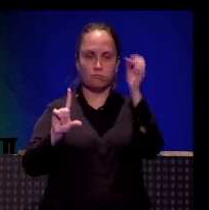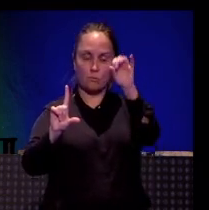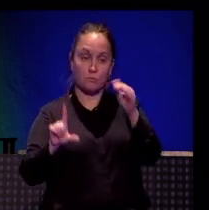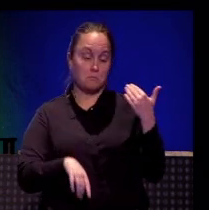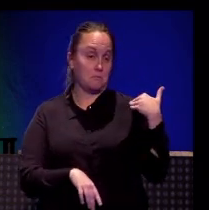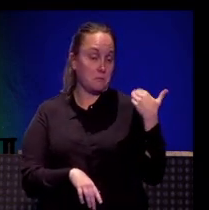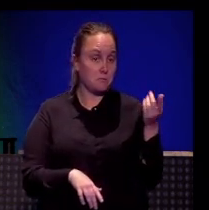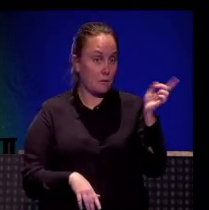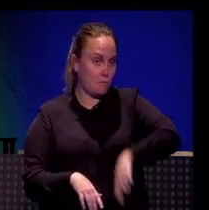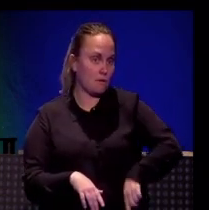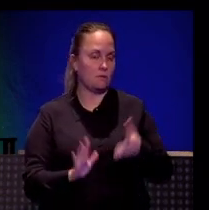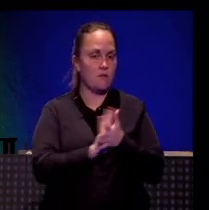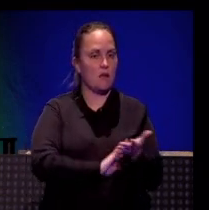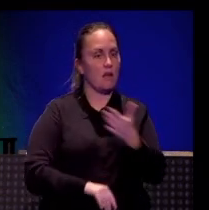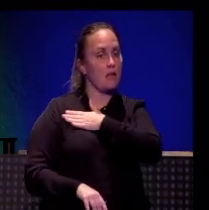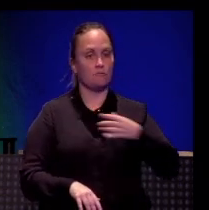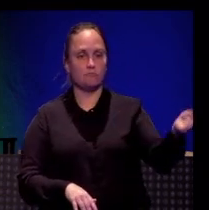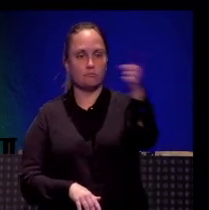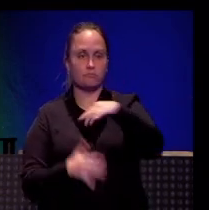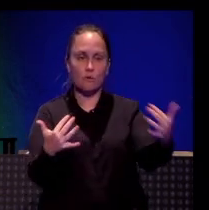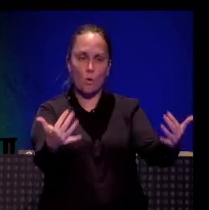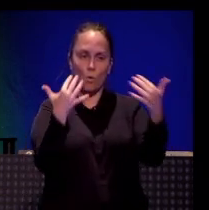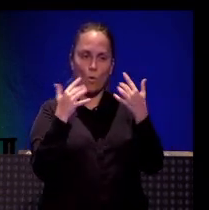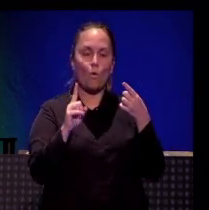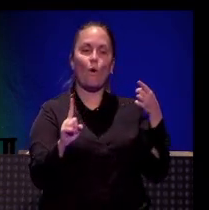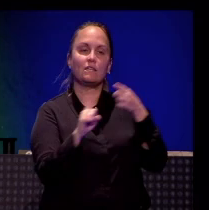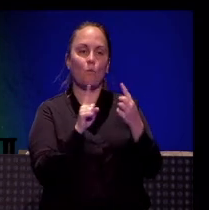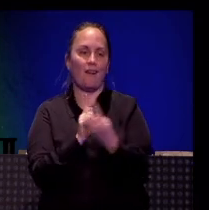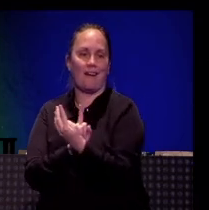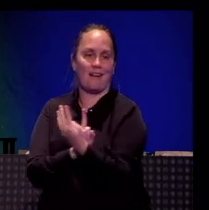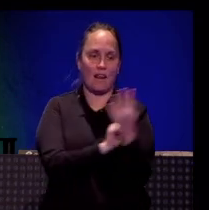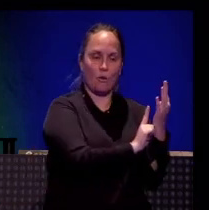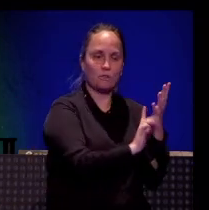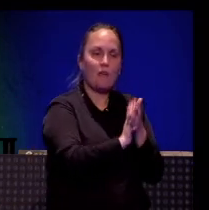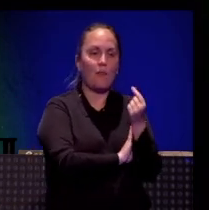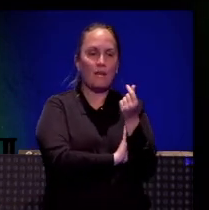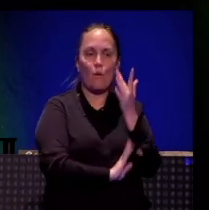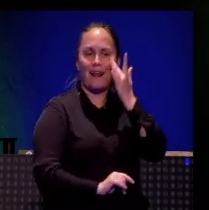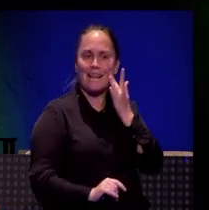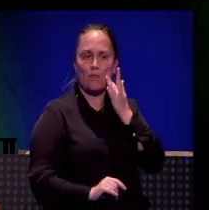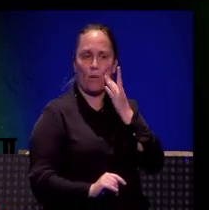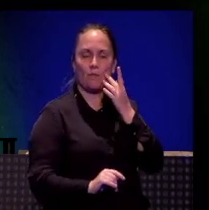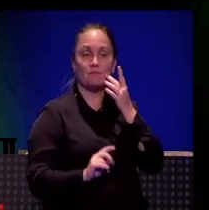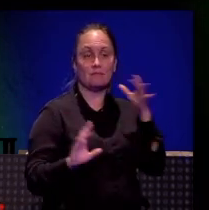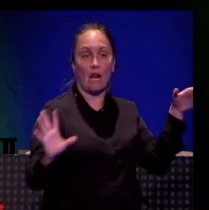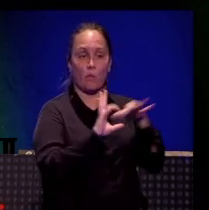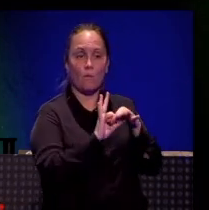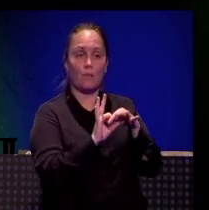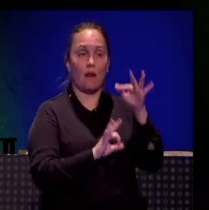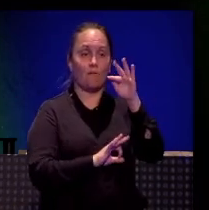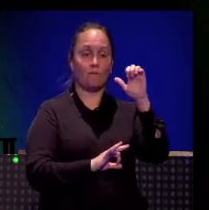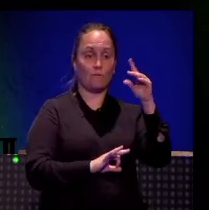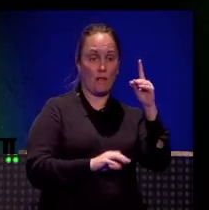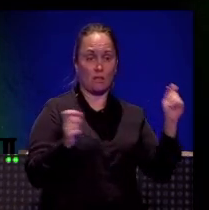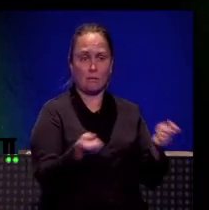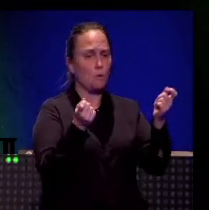muy poquito pero que me vayan conociendo para tener más bancos no es dinero que tiene los líquidos pero oye si en algún momento yo